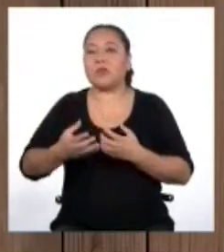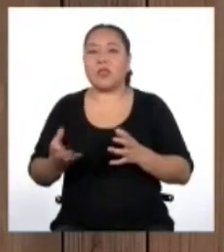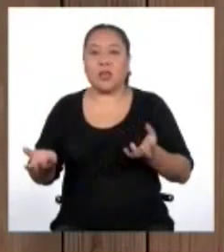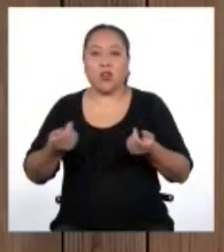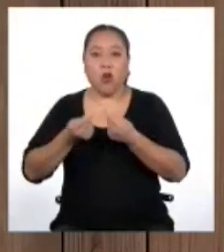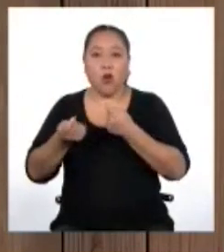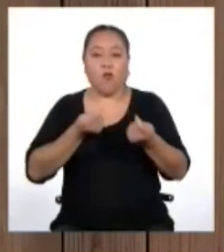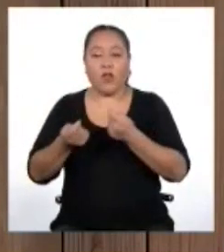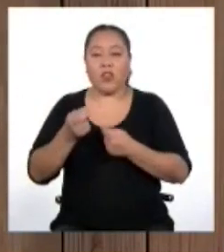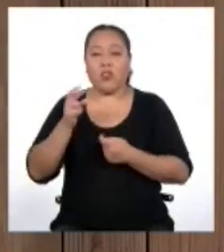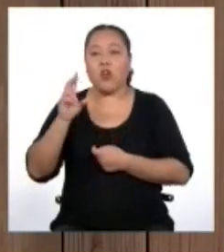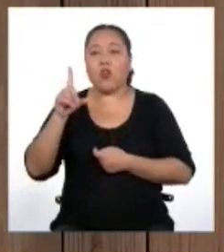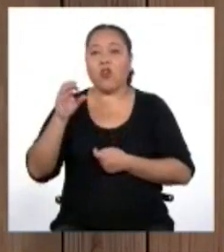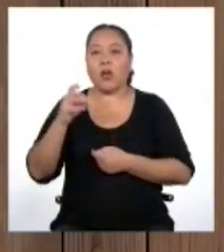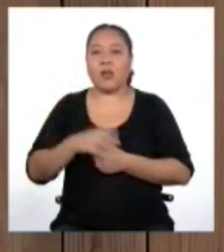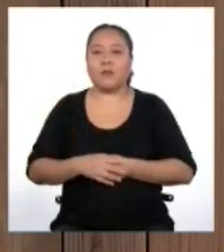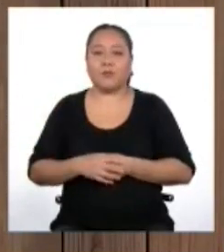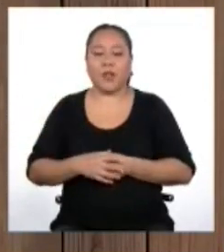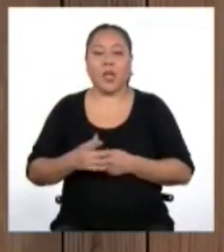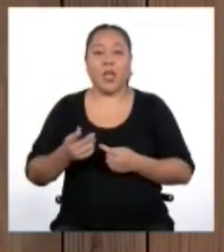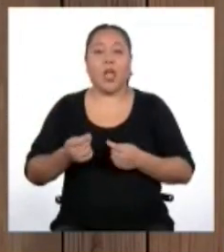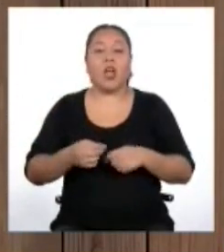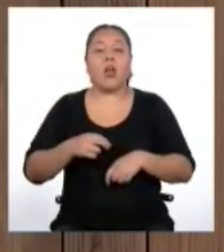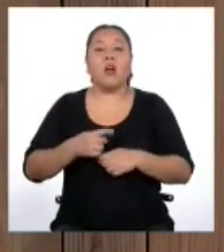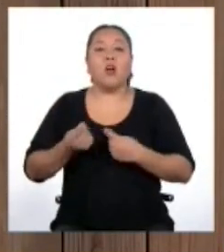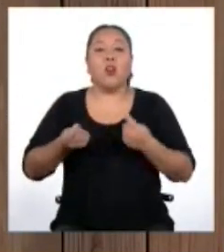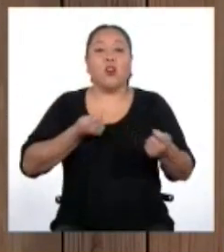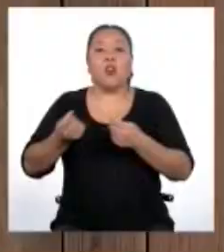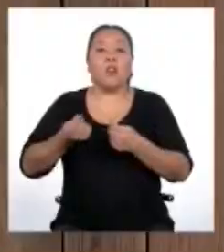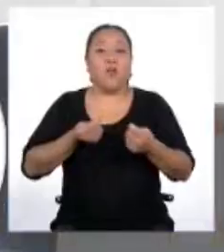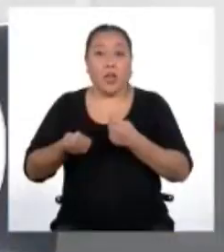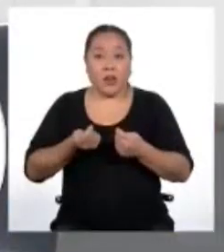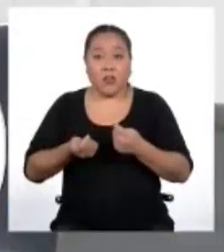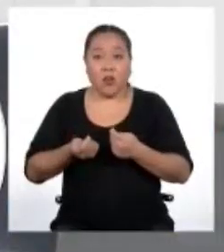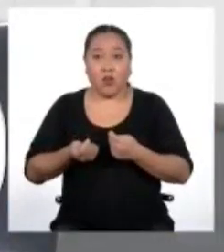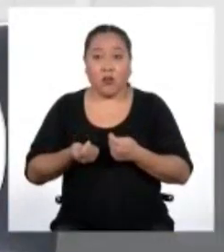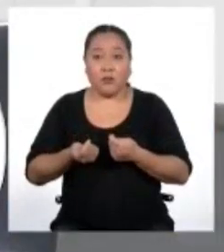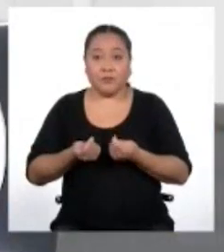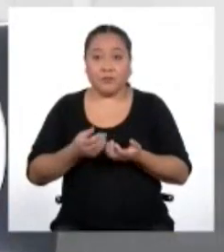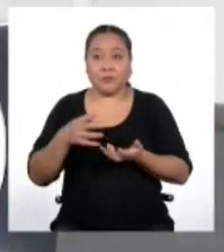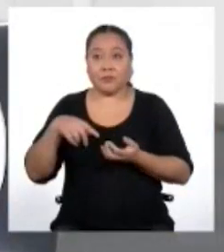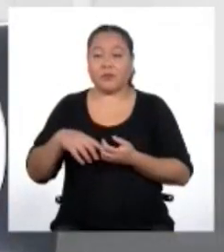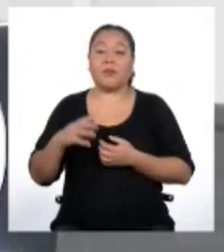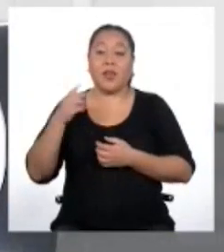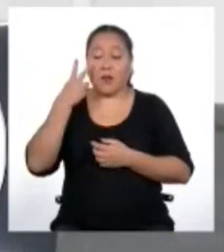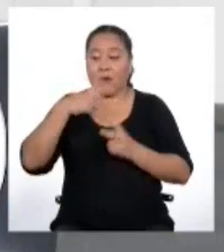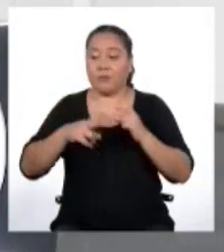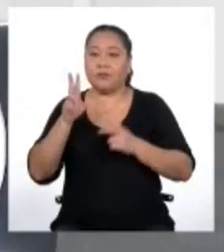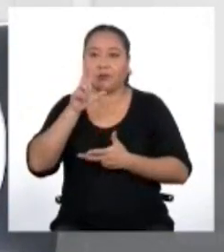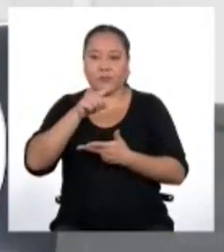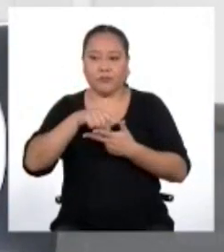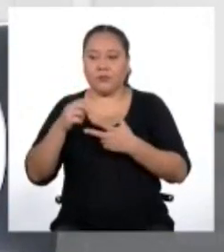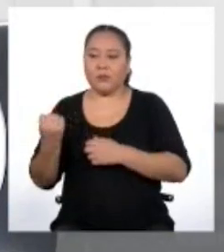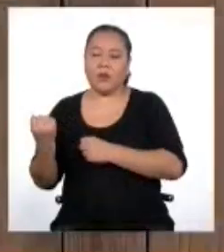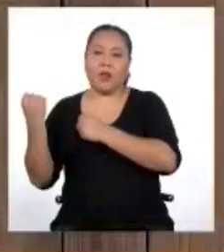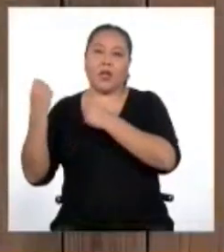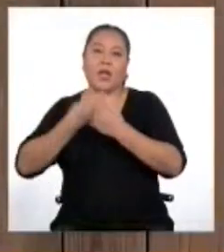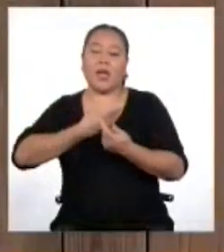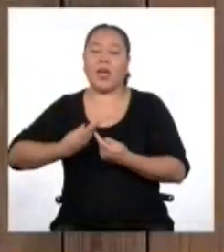En el gobierno nacional están los tres poderes que ya vimos. El ejecutivo, el legislativo y el